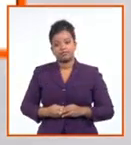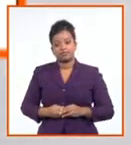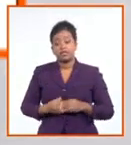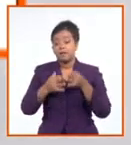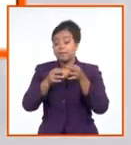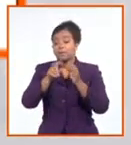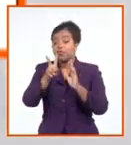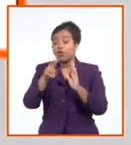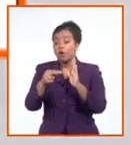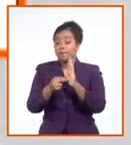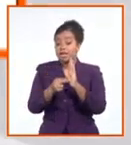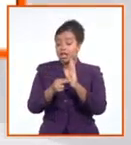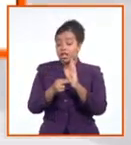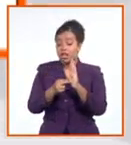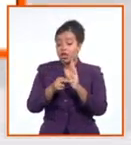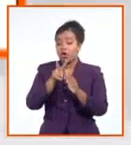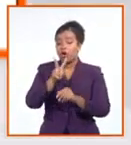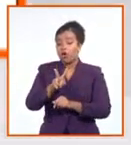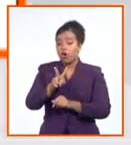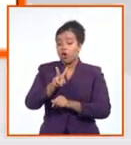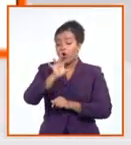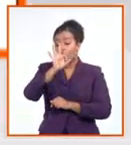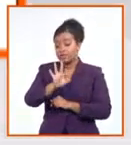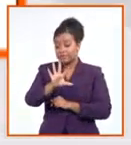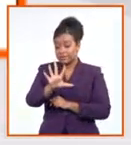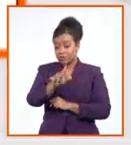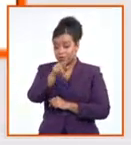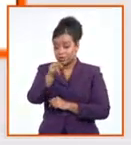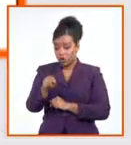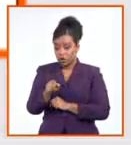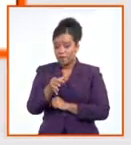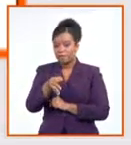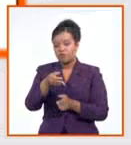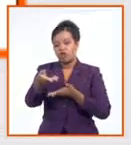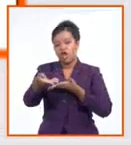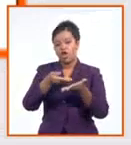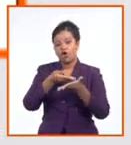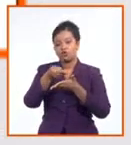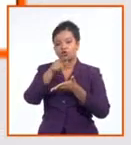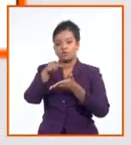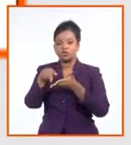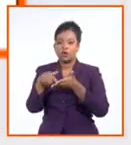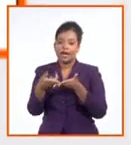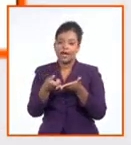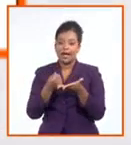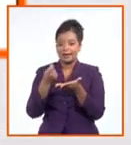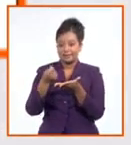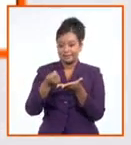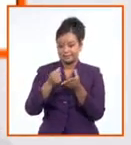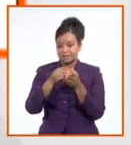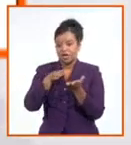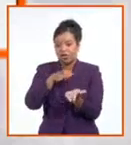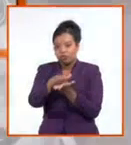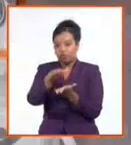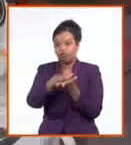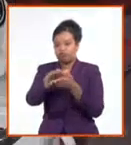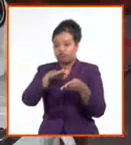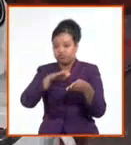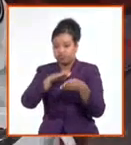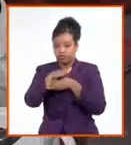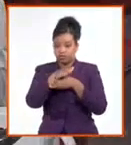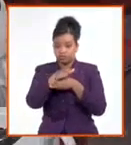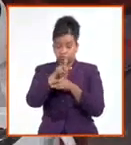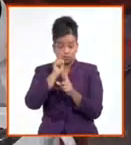121 personas corresponden a 7 operaciones de tráfico de personas. Es decir, que se puede poner en evidencia que la misión principal de las tropas